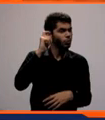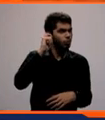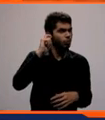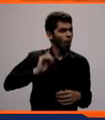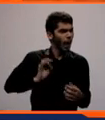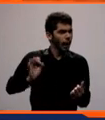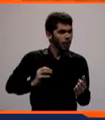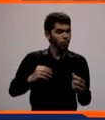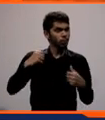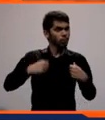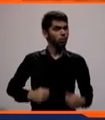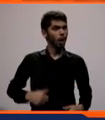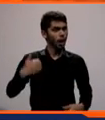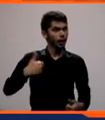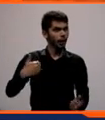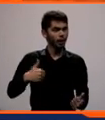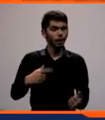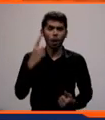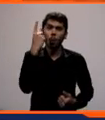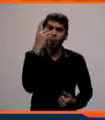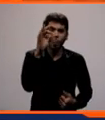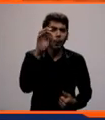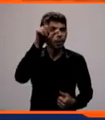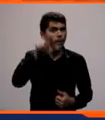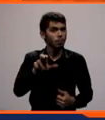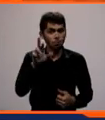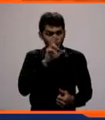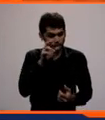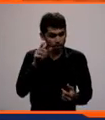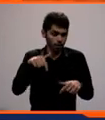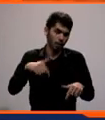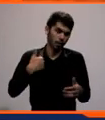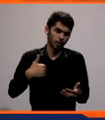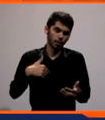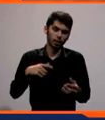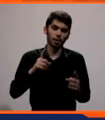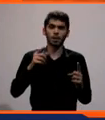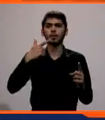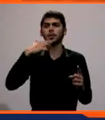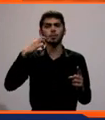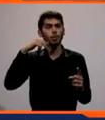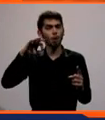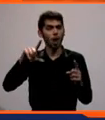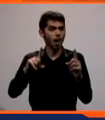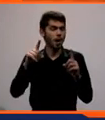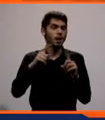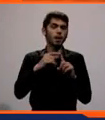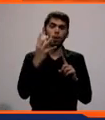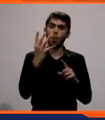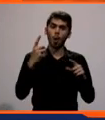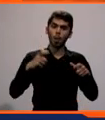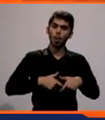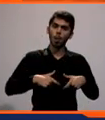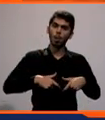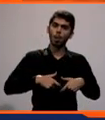18 años, la única mujer en la Argentina, y esto sí se le une a Camau Espínola, en tener 4 medallas olímpicas,